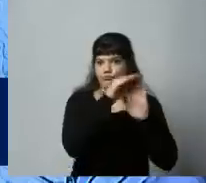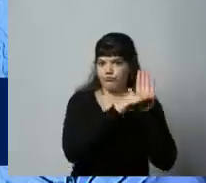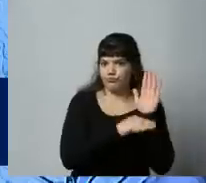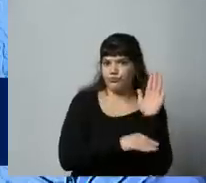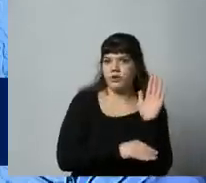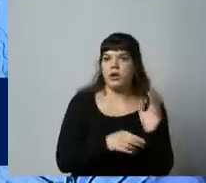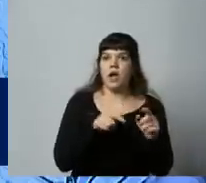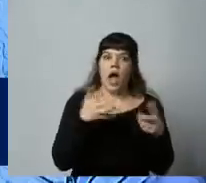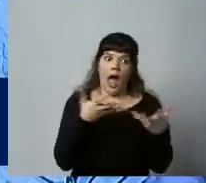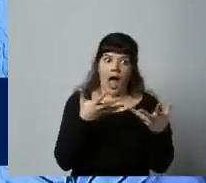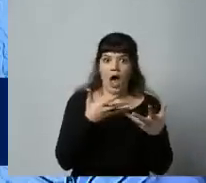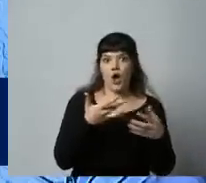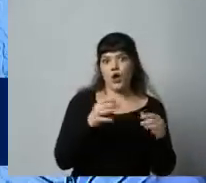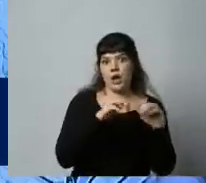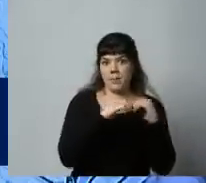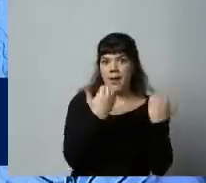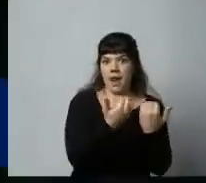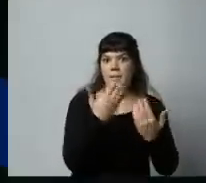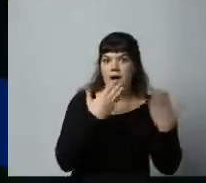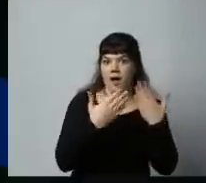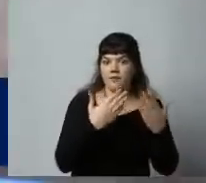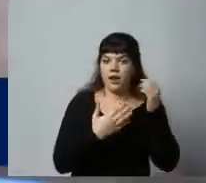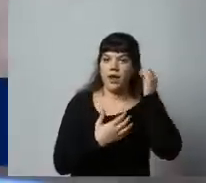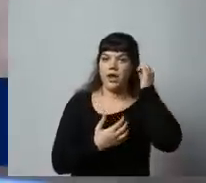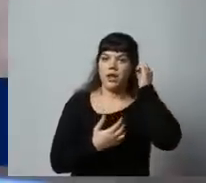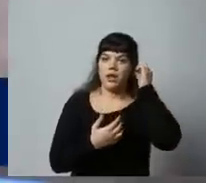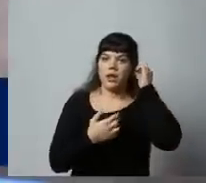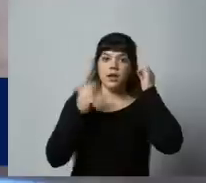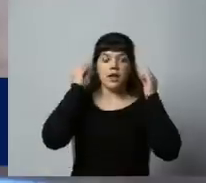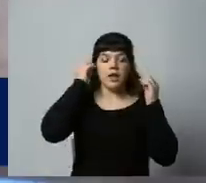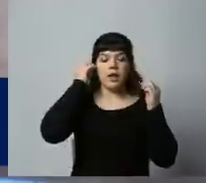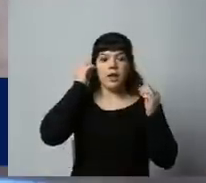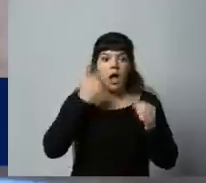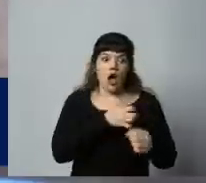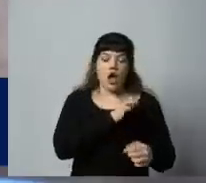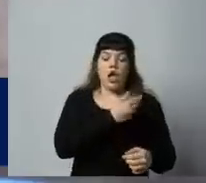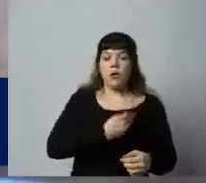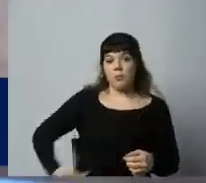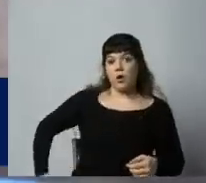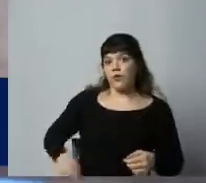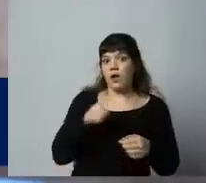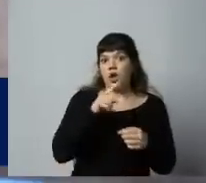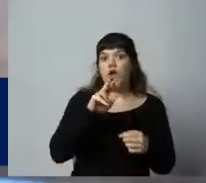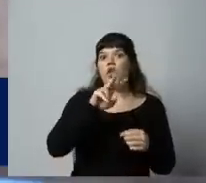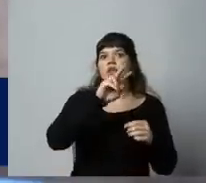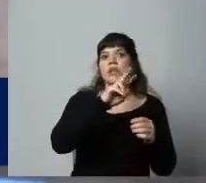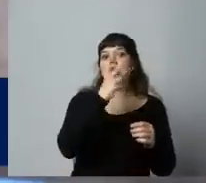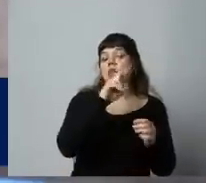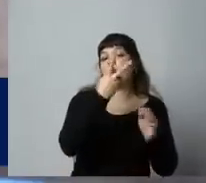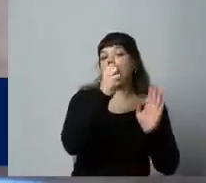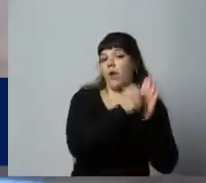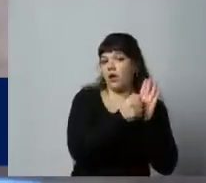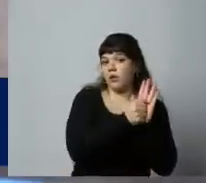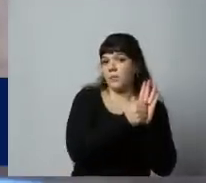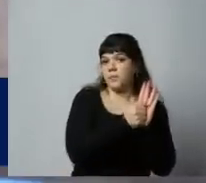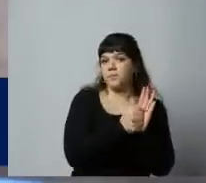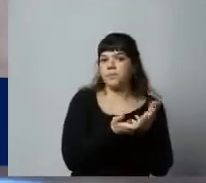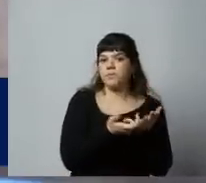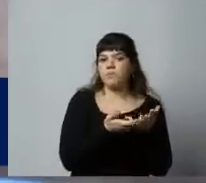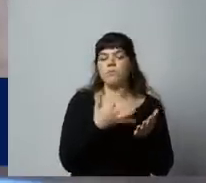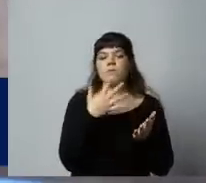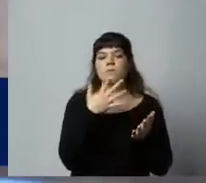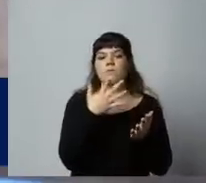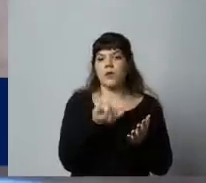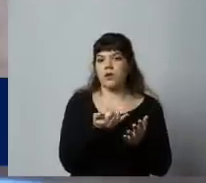tratada en el parlamento la coalición el gobierno integró un segundo artículo o sea cómo es el articulado rendición de cuenta habitualmente es